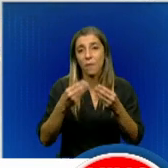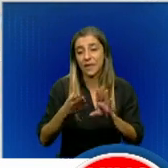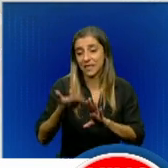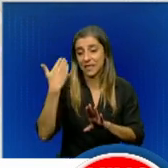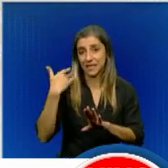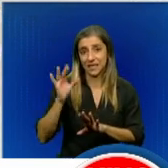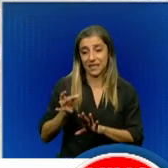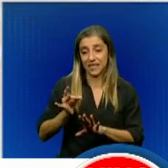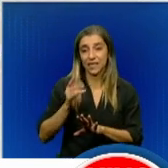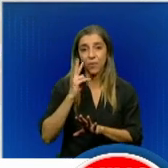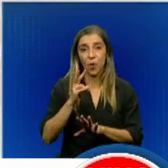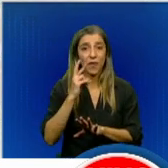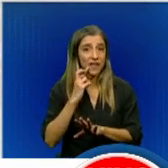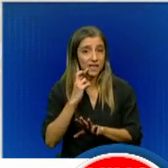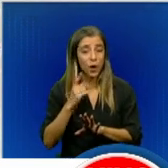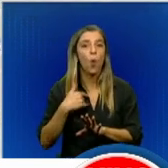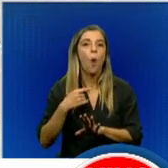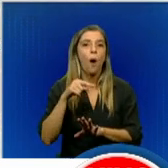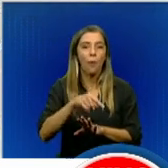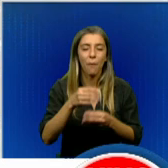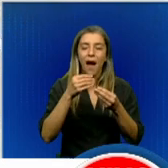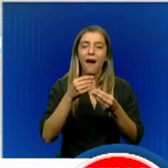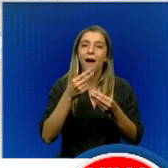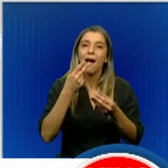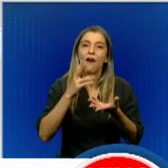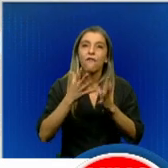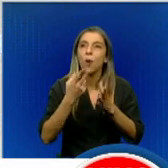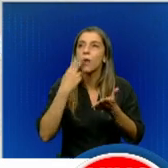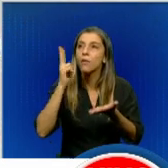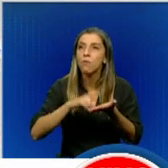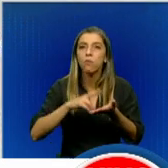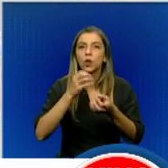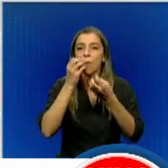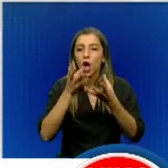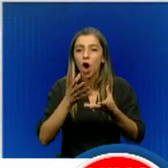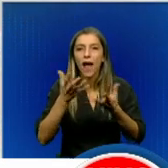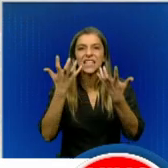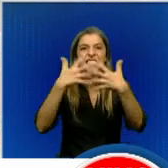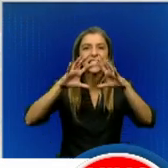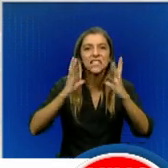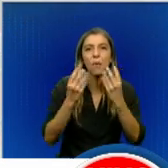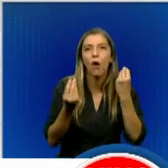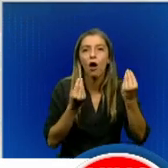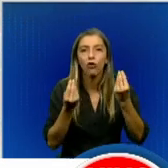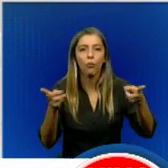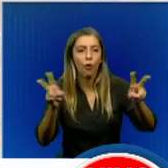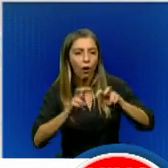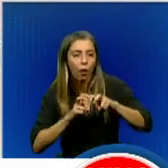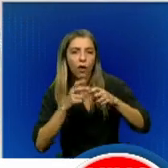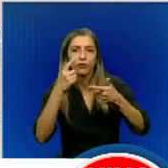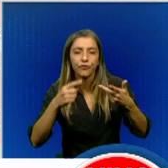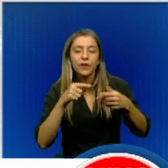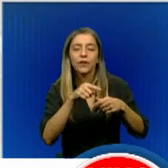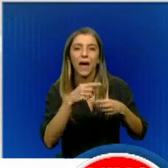tiene que ver con mejorar nuestro sistema tributario que tiene que ver con recaudar mejor que tiene que ver con